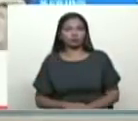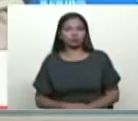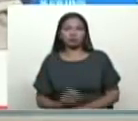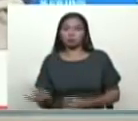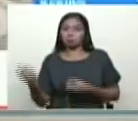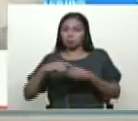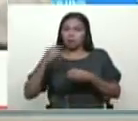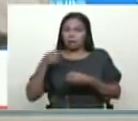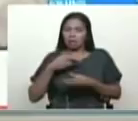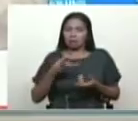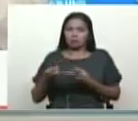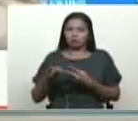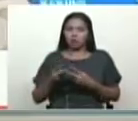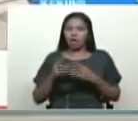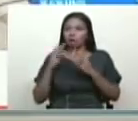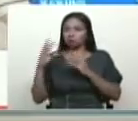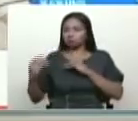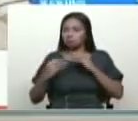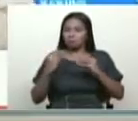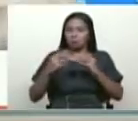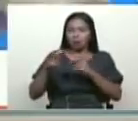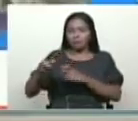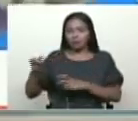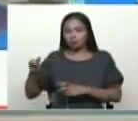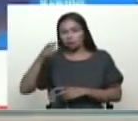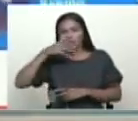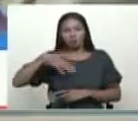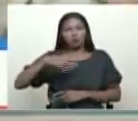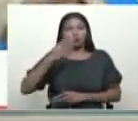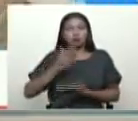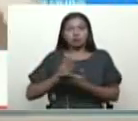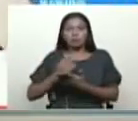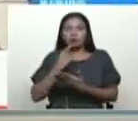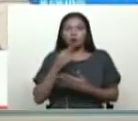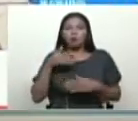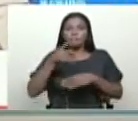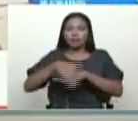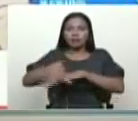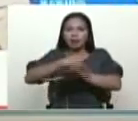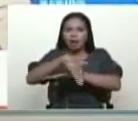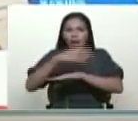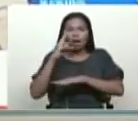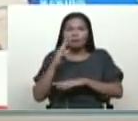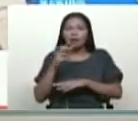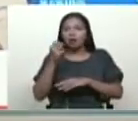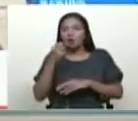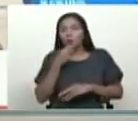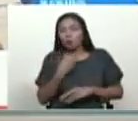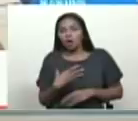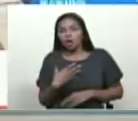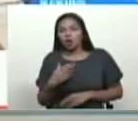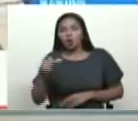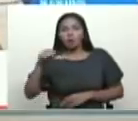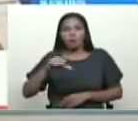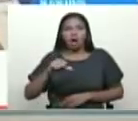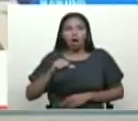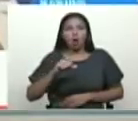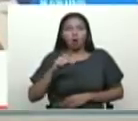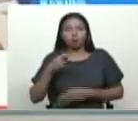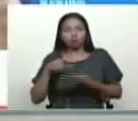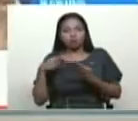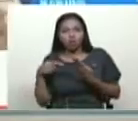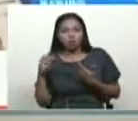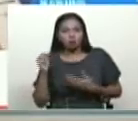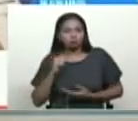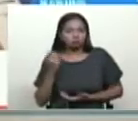Vengan para acá, hablen con el pueblo. Yo siempre les digo, salgan a las calles a ver lo bueno y lo malo y lo regular.